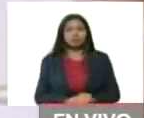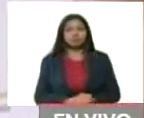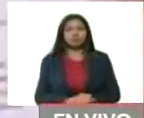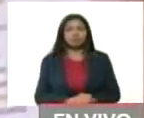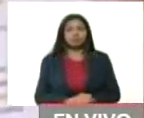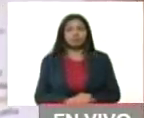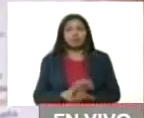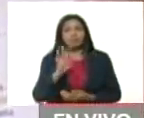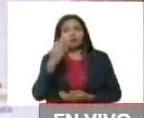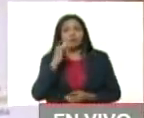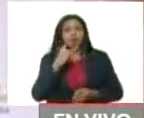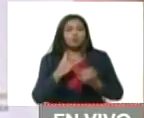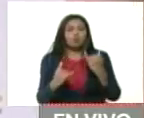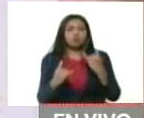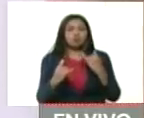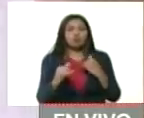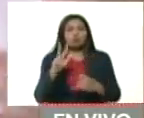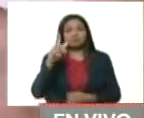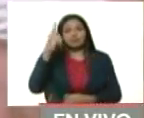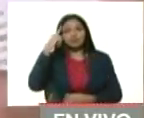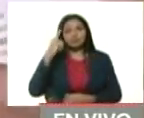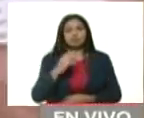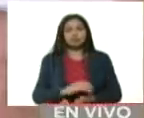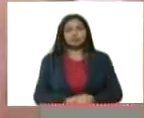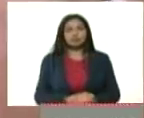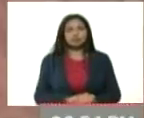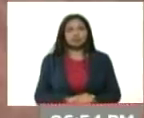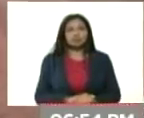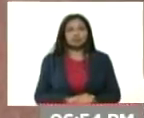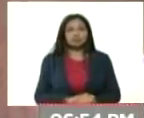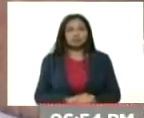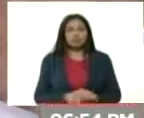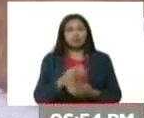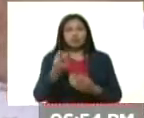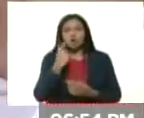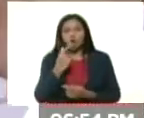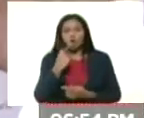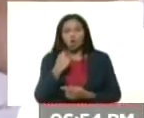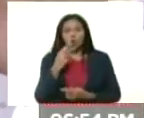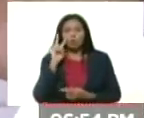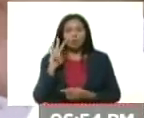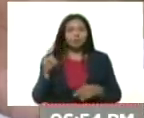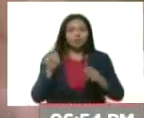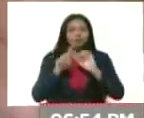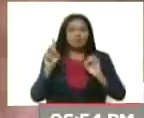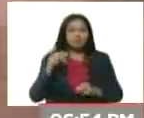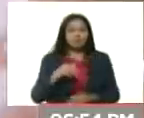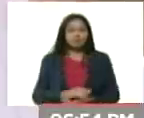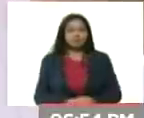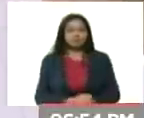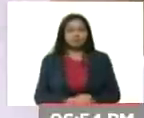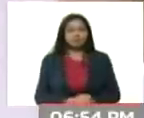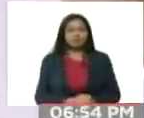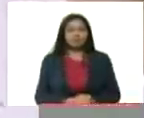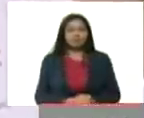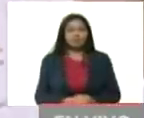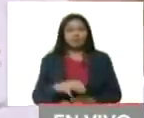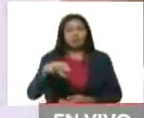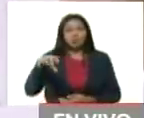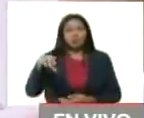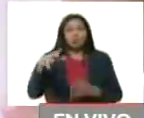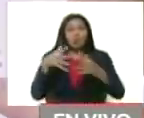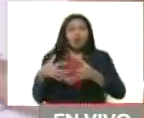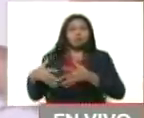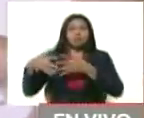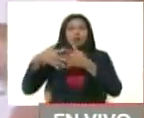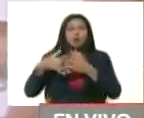un promedio de los últimos 3 días. Este número rojo exponencial que está aquí son los Estados Unidos